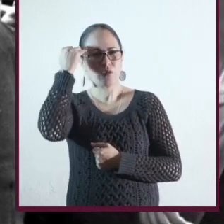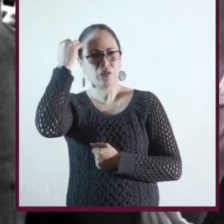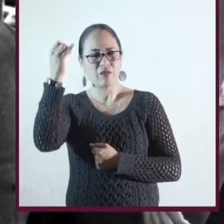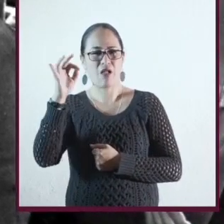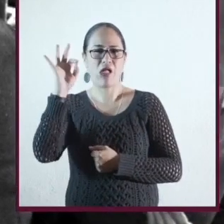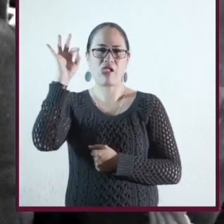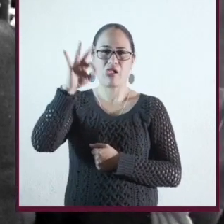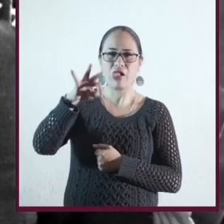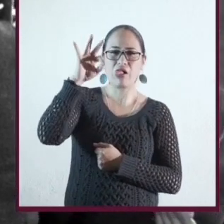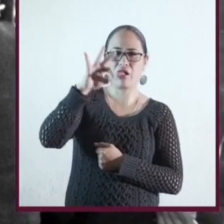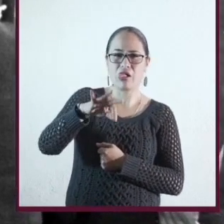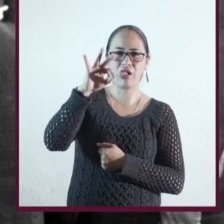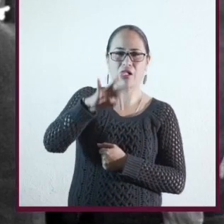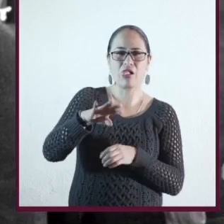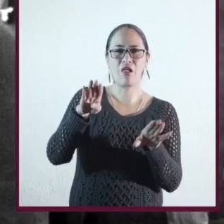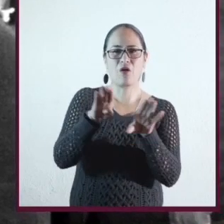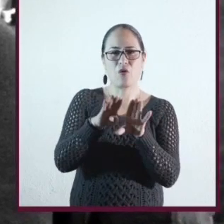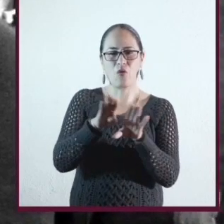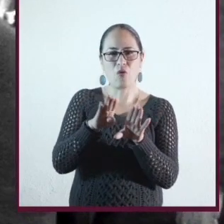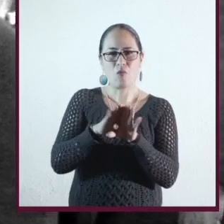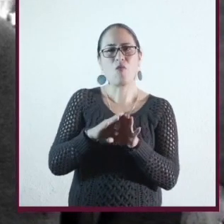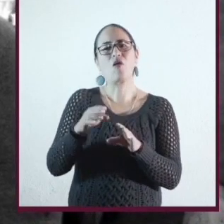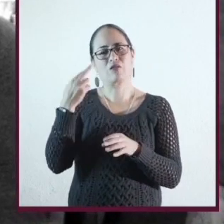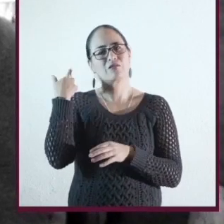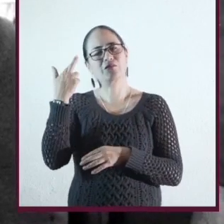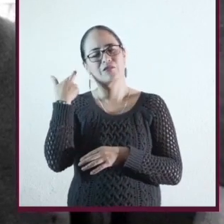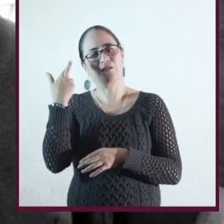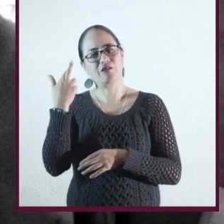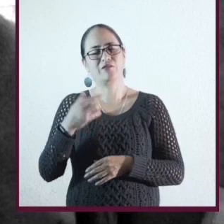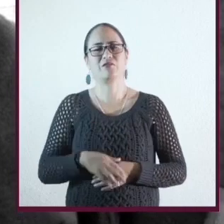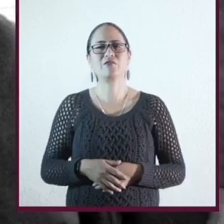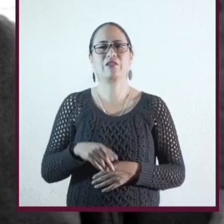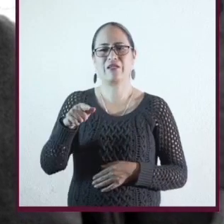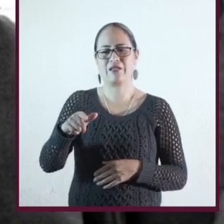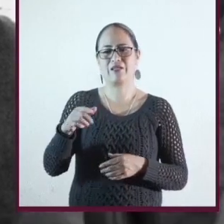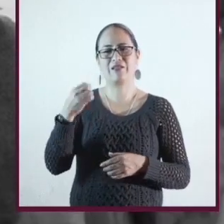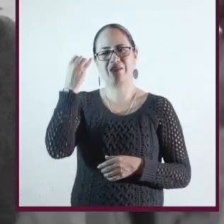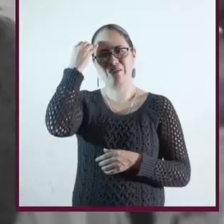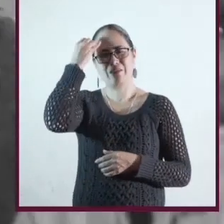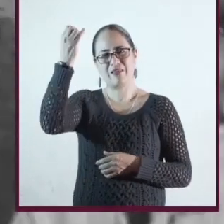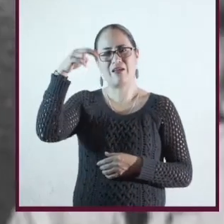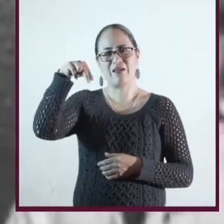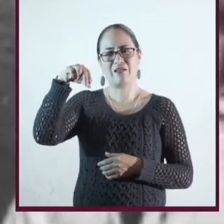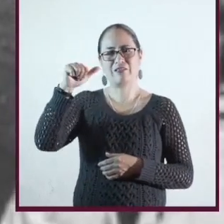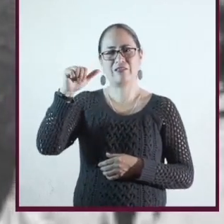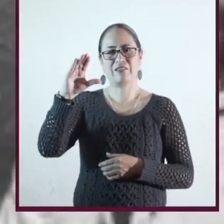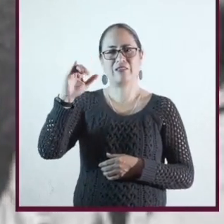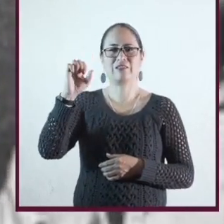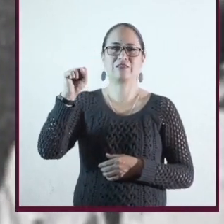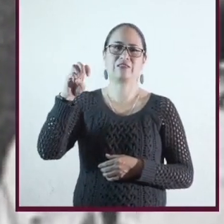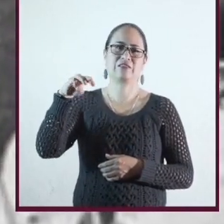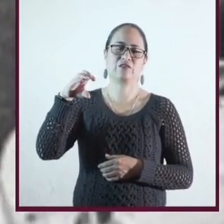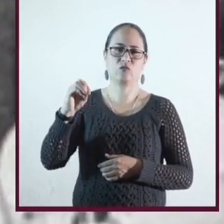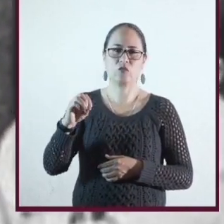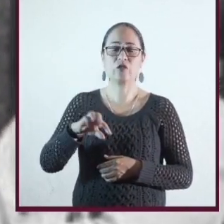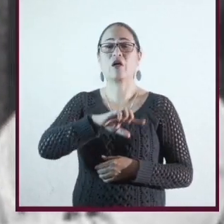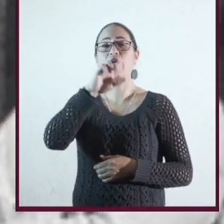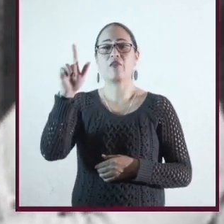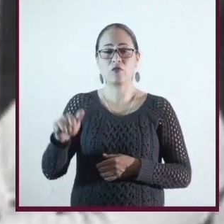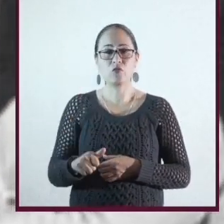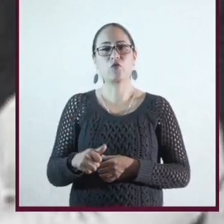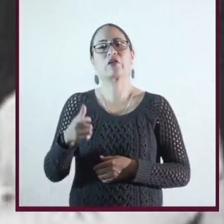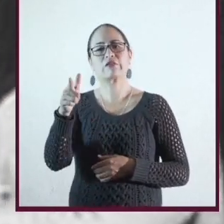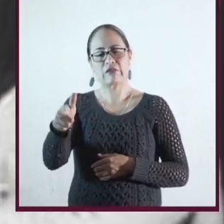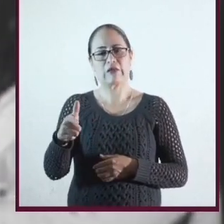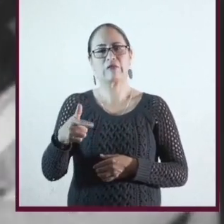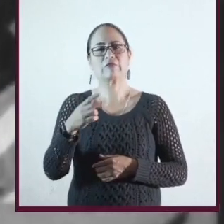En 1933, cuando Hitler alcanzó la Cancillería, una de sus primeras preocupaciones fue tener el dominio